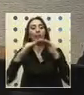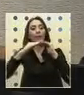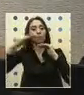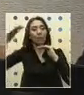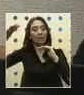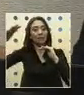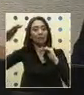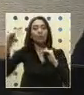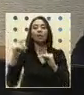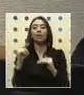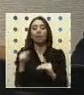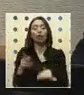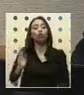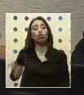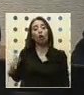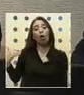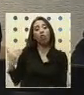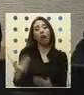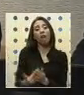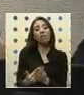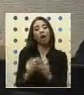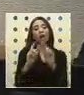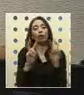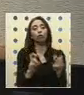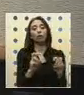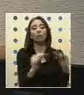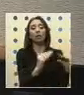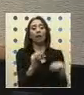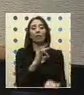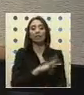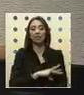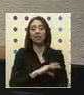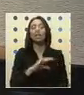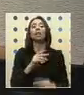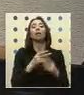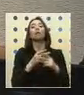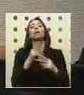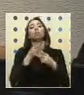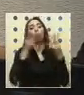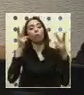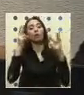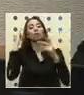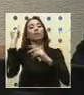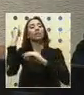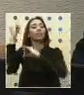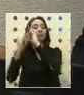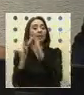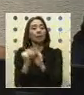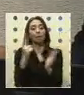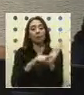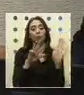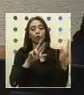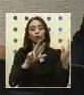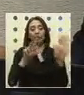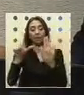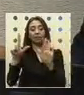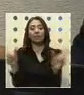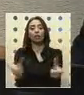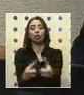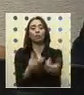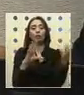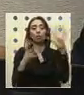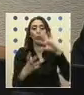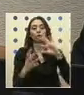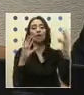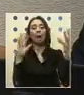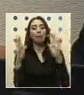de total y plena vigencia en la agenda pública de Chile hoy en día. Presentado en 1987 por la Comisión Mundial para